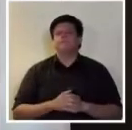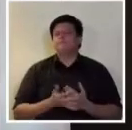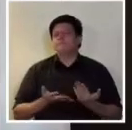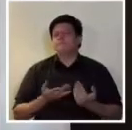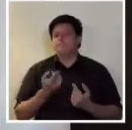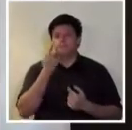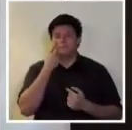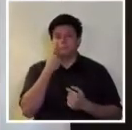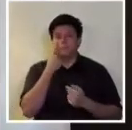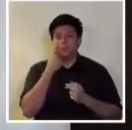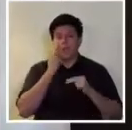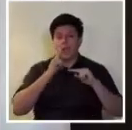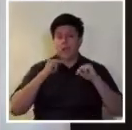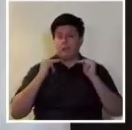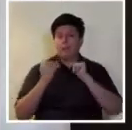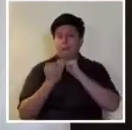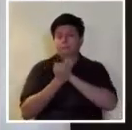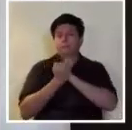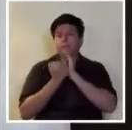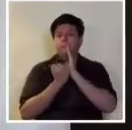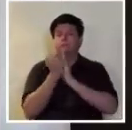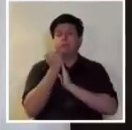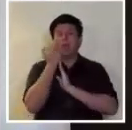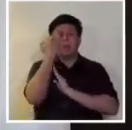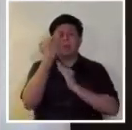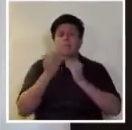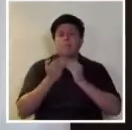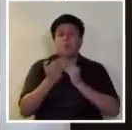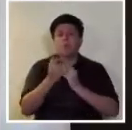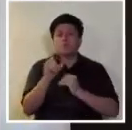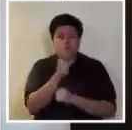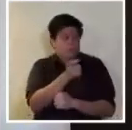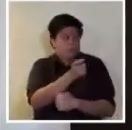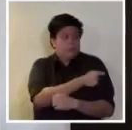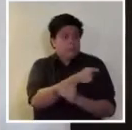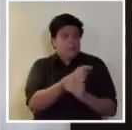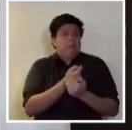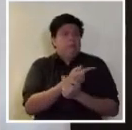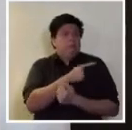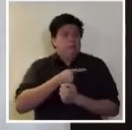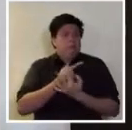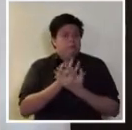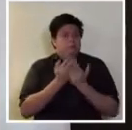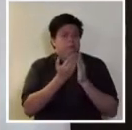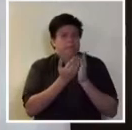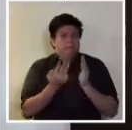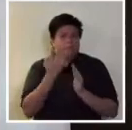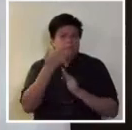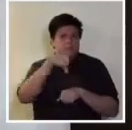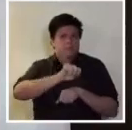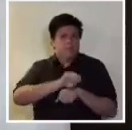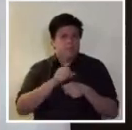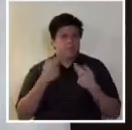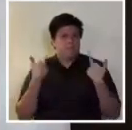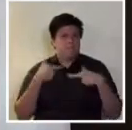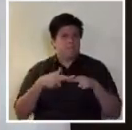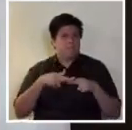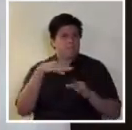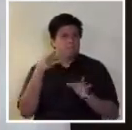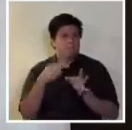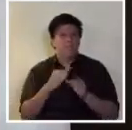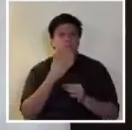el nivel de inmunización duraría tres semanas después de la vacunación para que los maestros sean totalmente inmunes